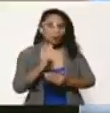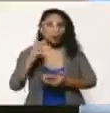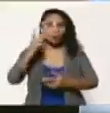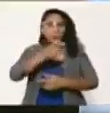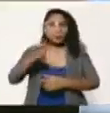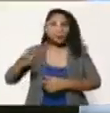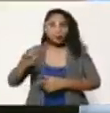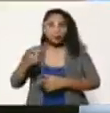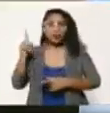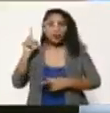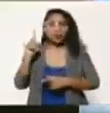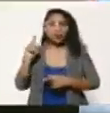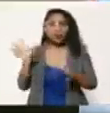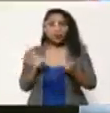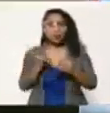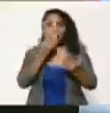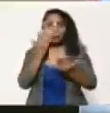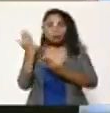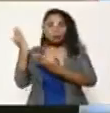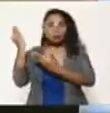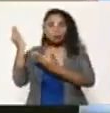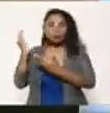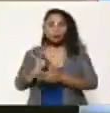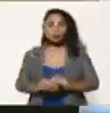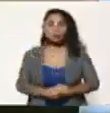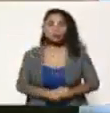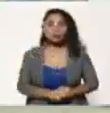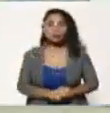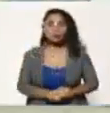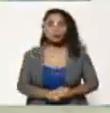compañera en mi ángel nos amplía los detalles adelante